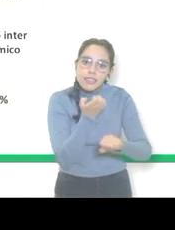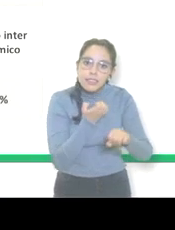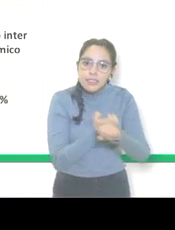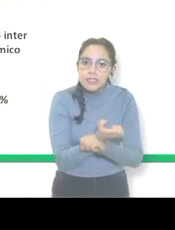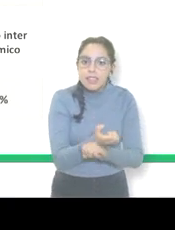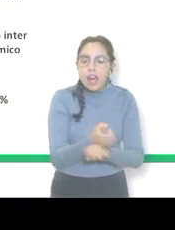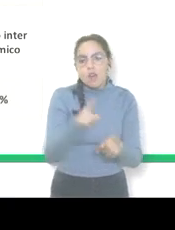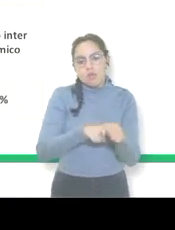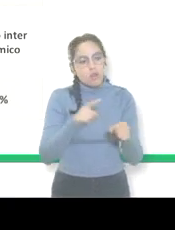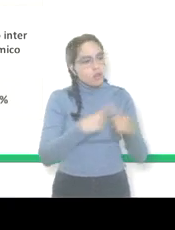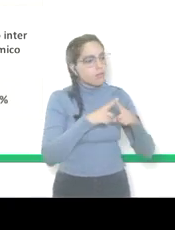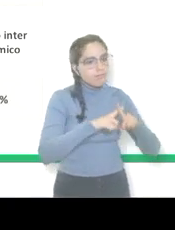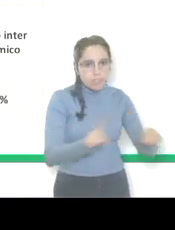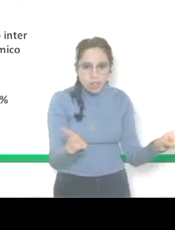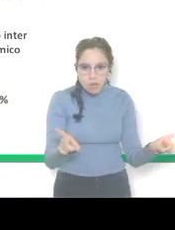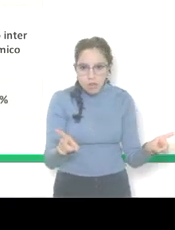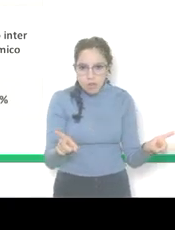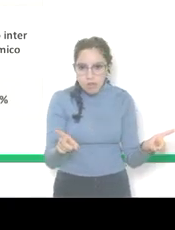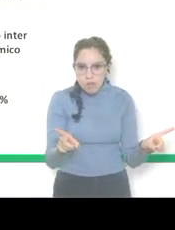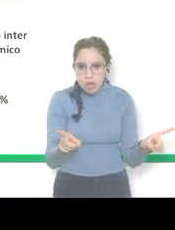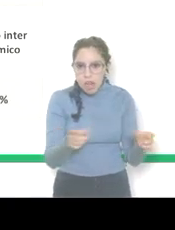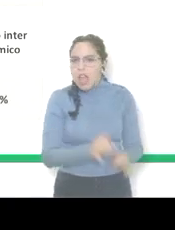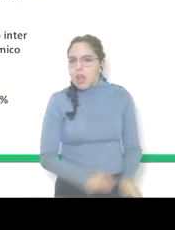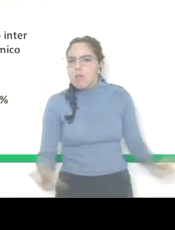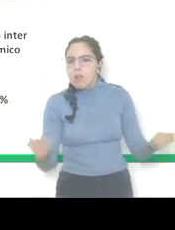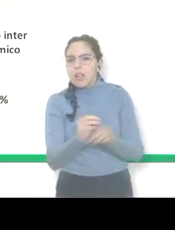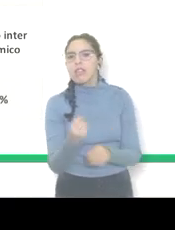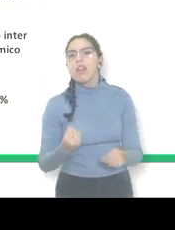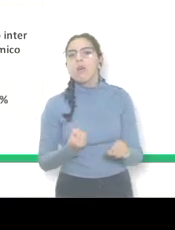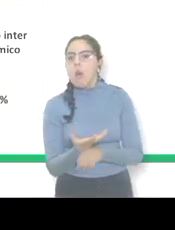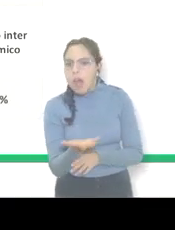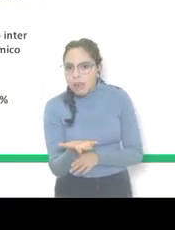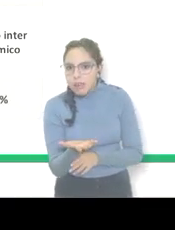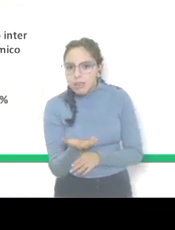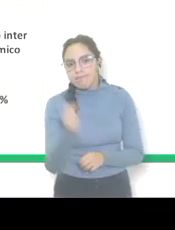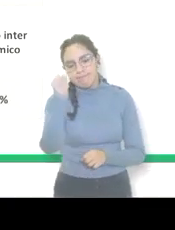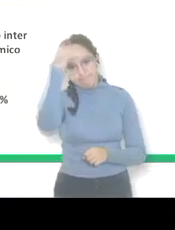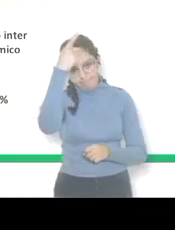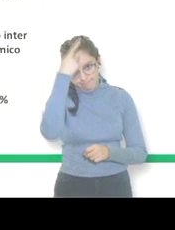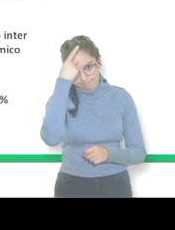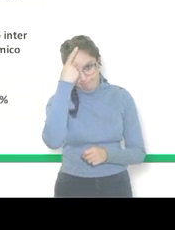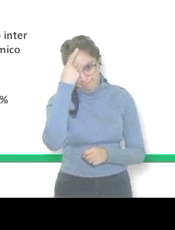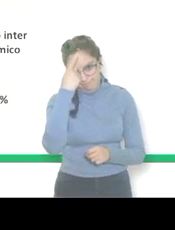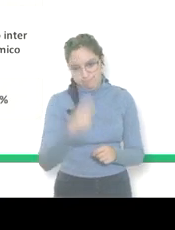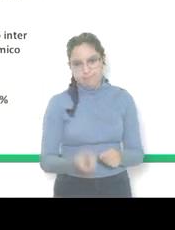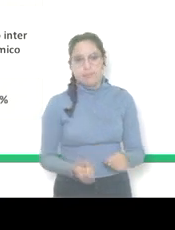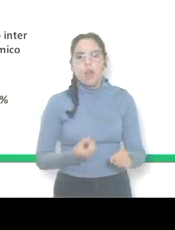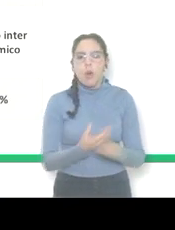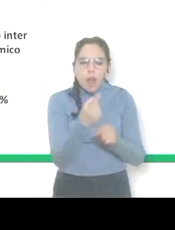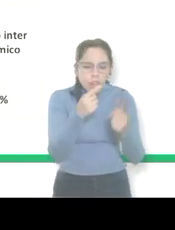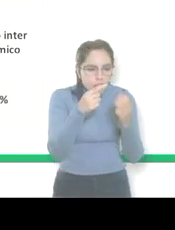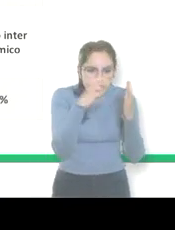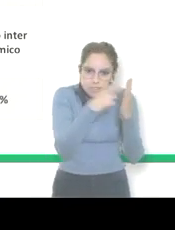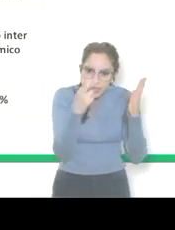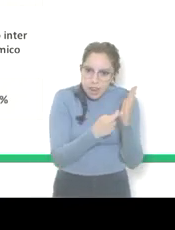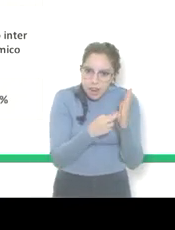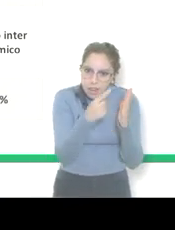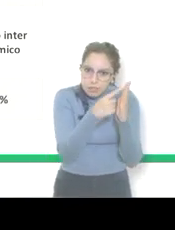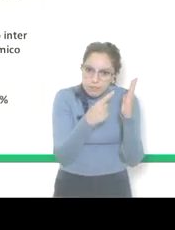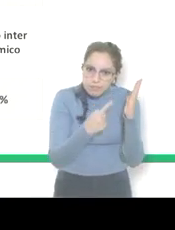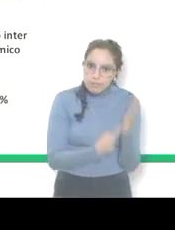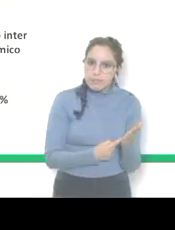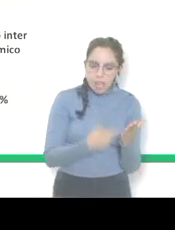interesar? San Luis Potosí. ¿Cuáles son aquellos indicadores que vamos a estar revisando y que además todos ustedes los conocen y